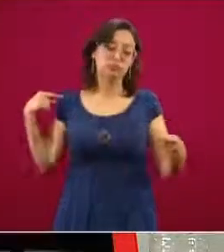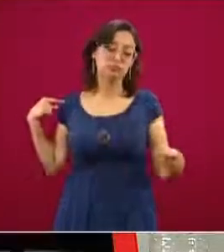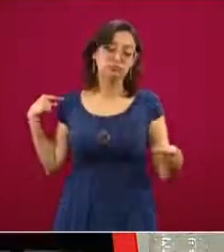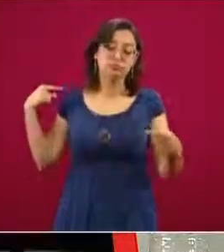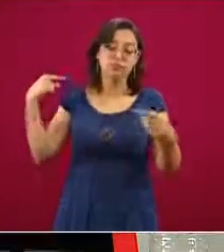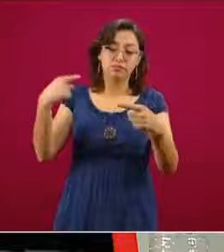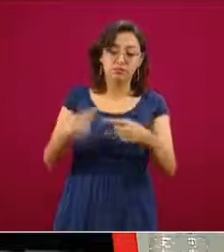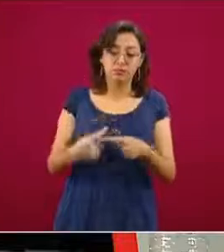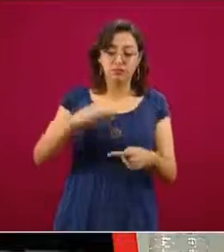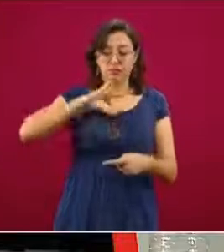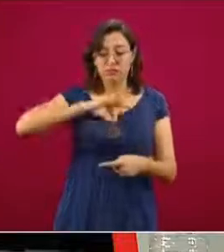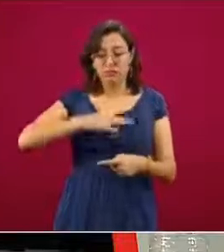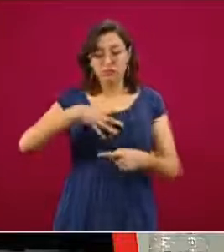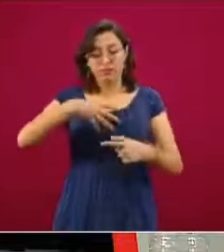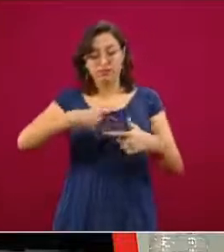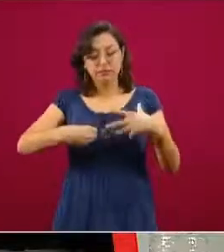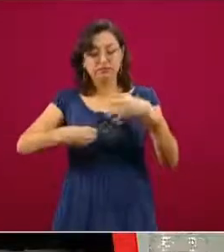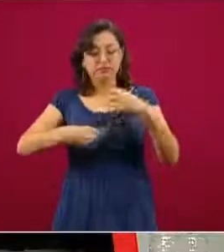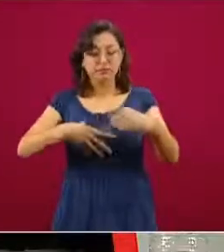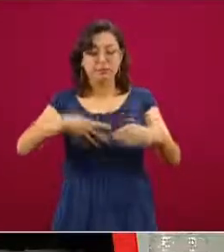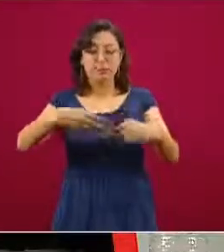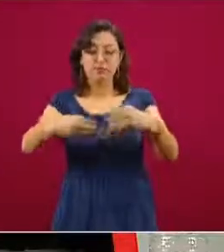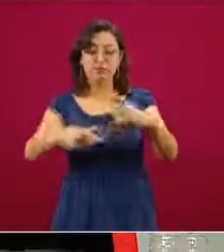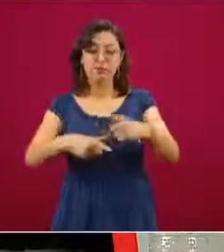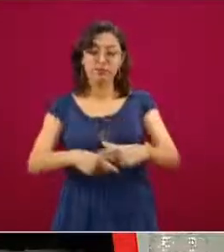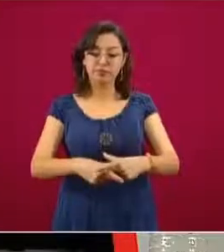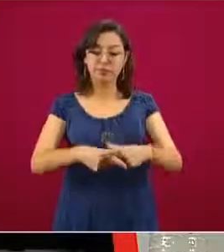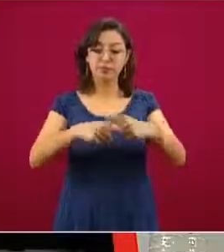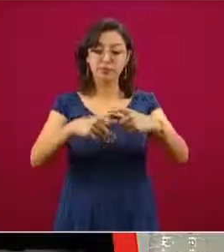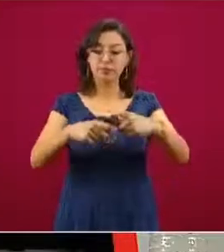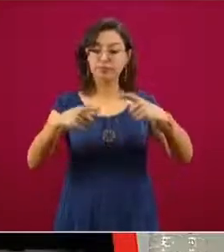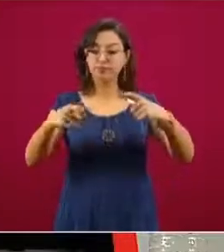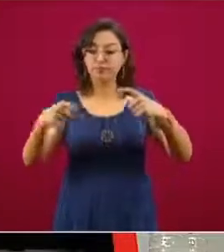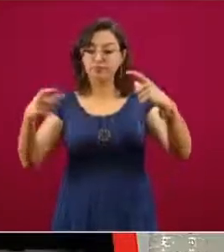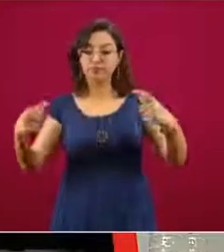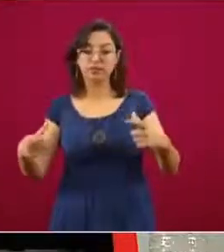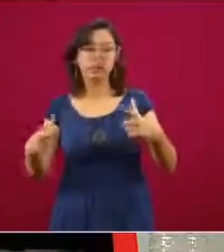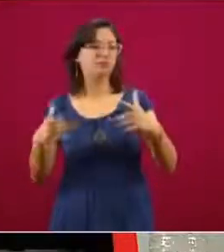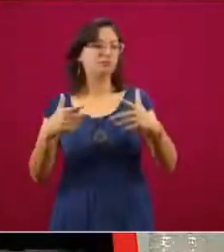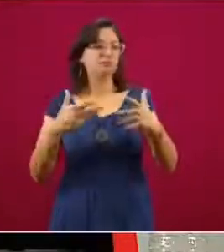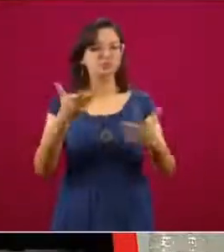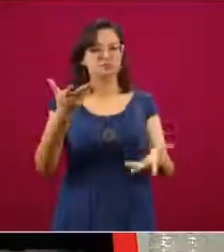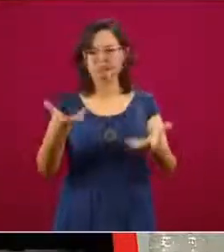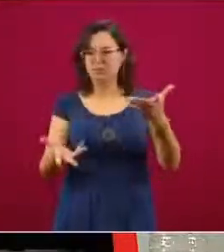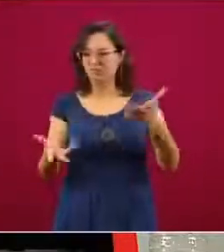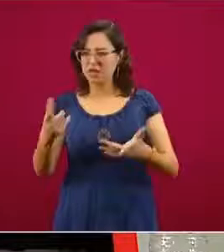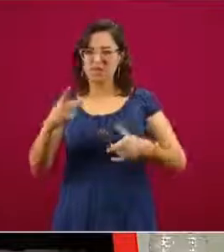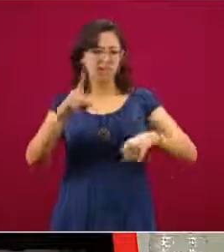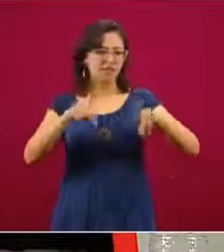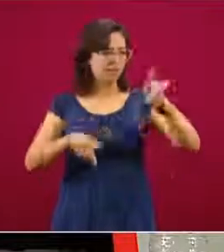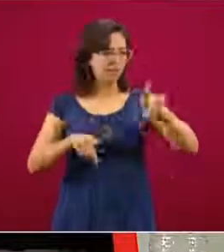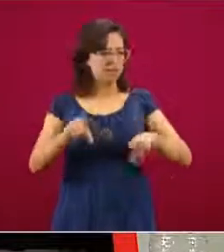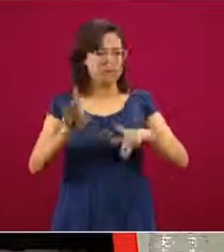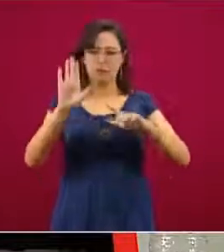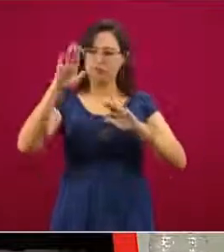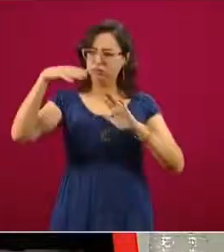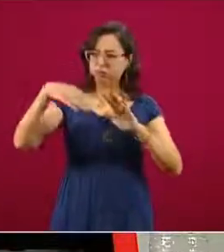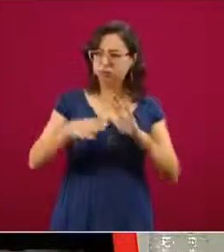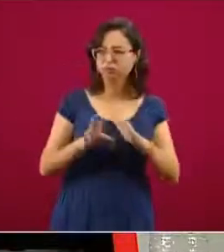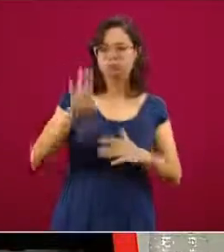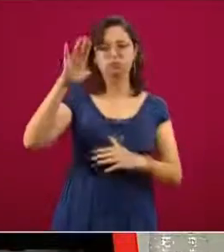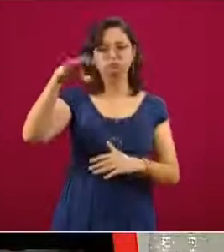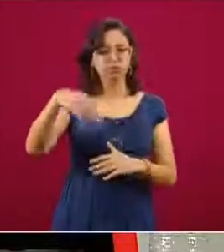una pandemia que va creciendo, que se va comportando de diferentes maneras y atendiendo todas las aristas, todos los